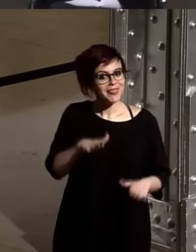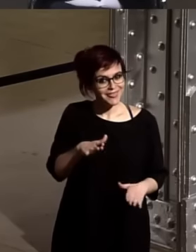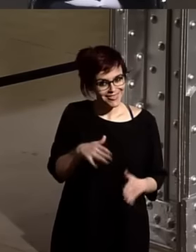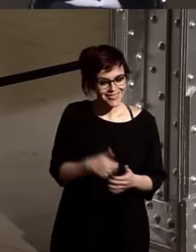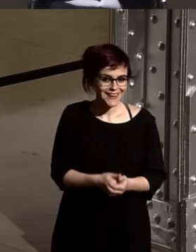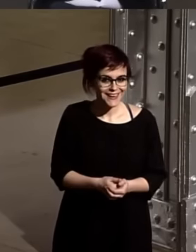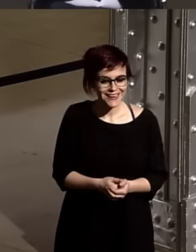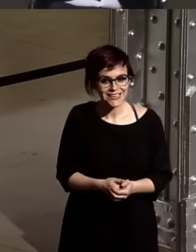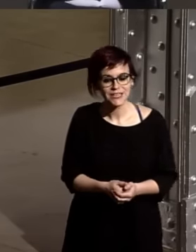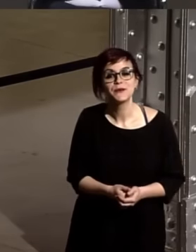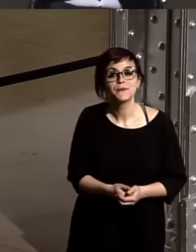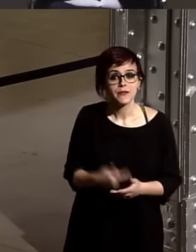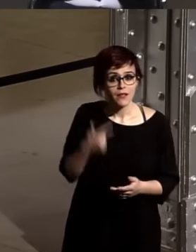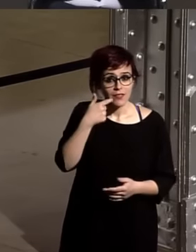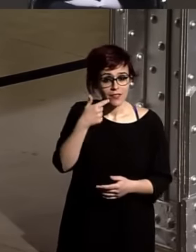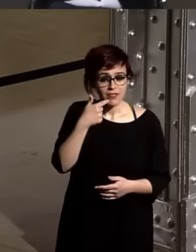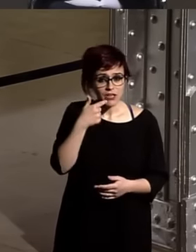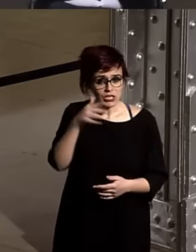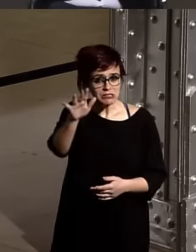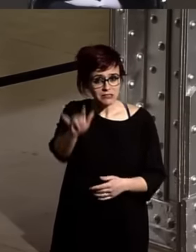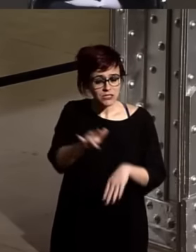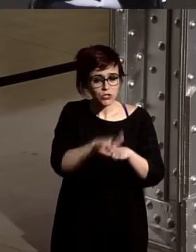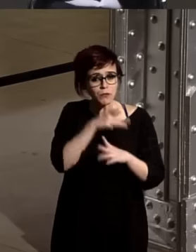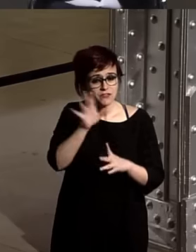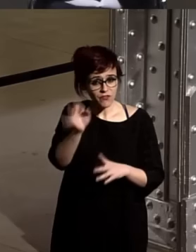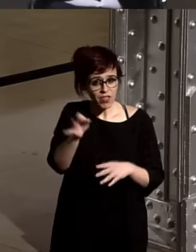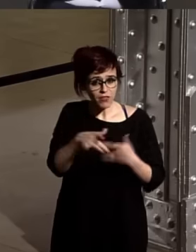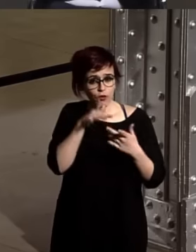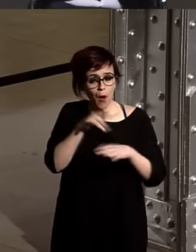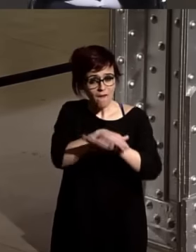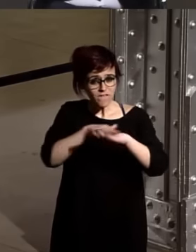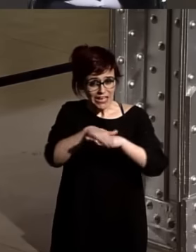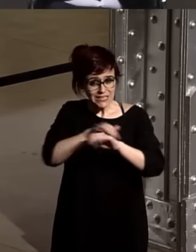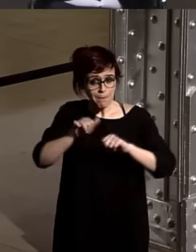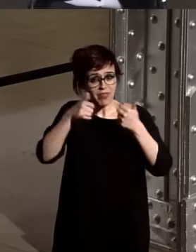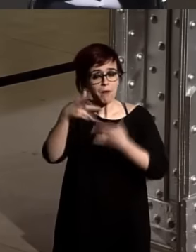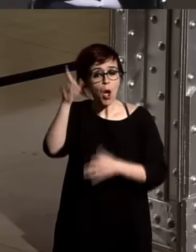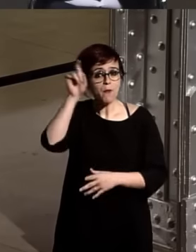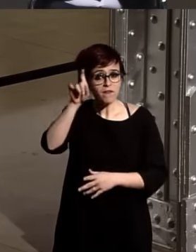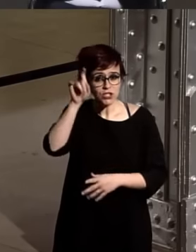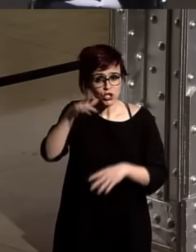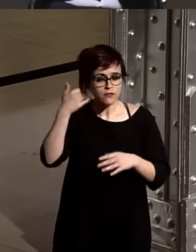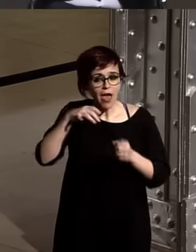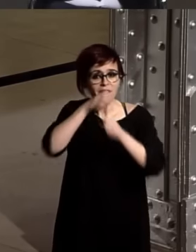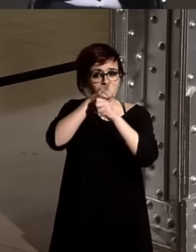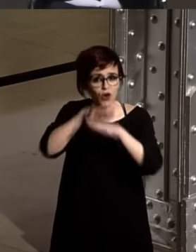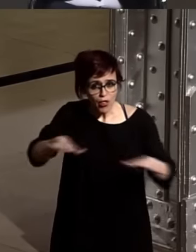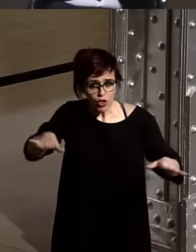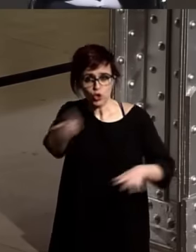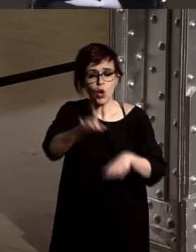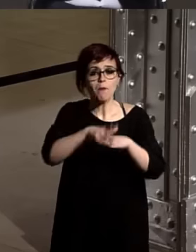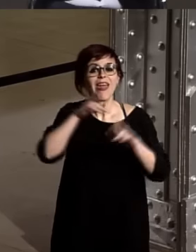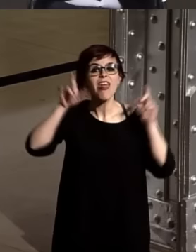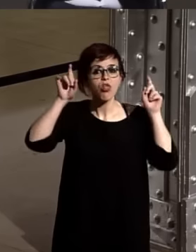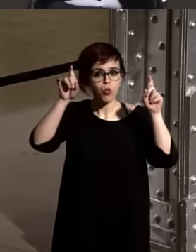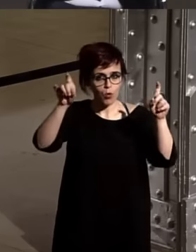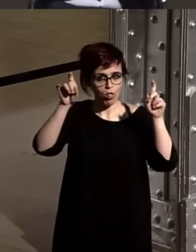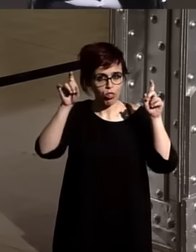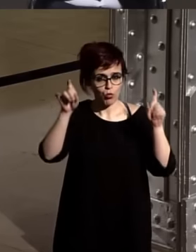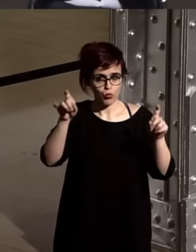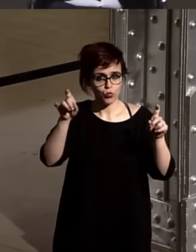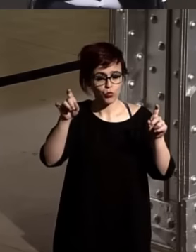ti no que digo que sí que está fallando ese primer eslabón o ese eslabón de el profesor que ya no sería divulgación sino que sería educación o